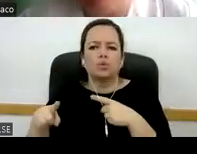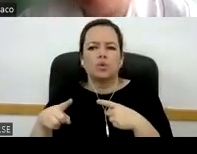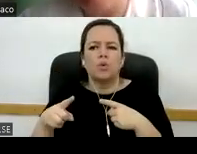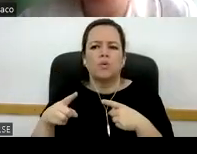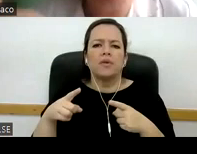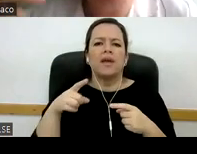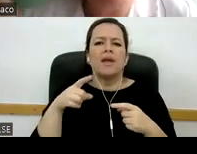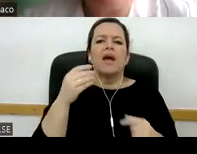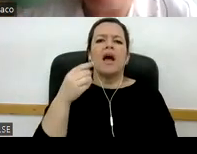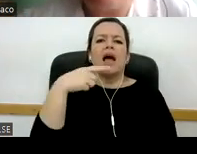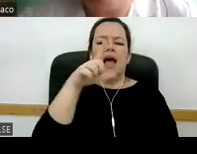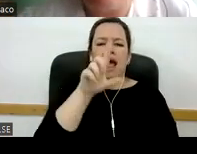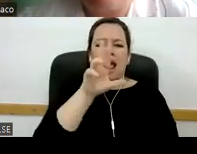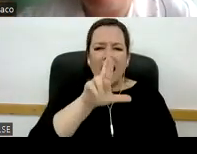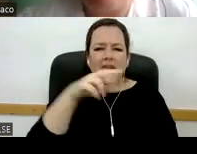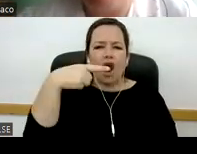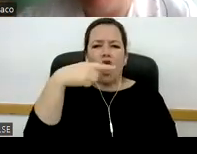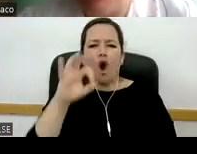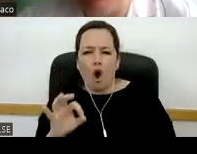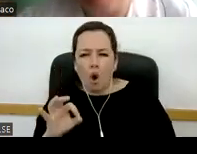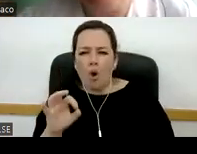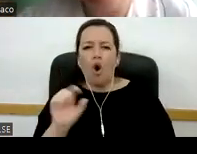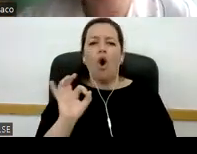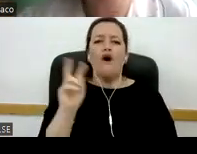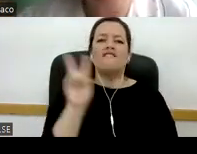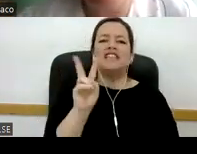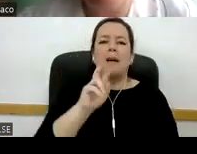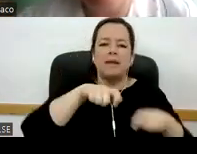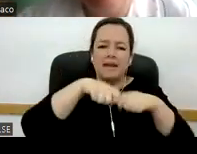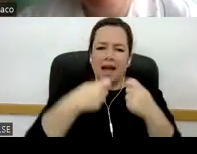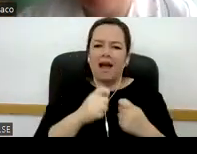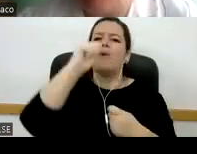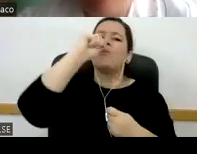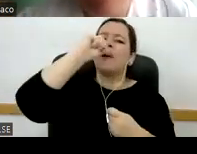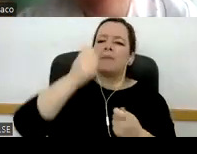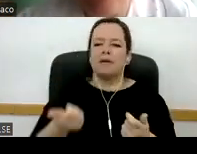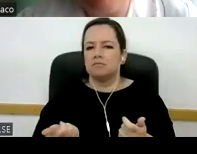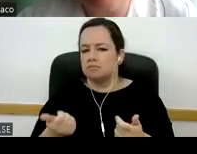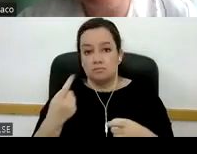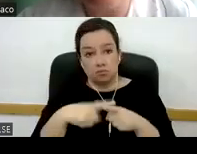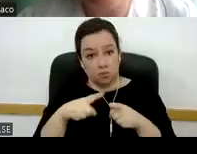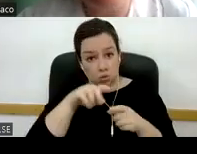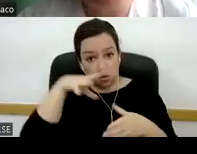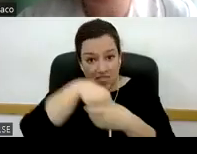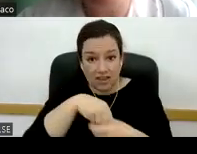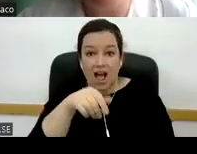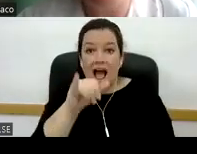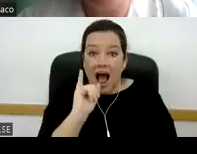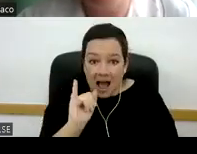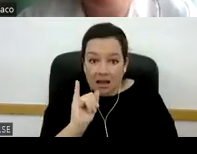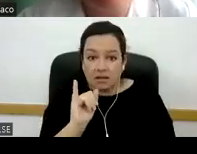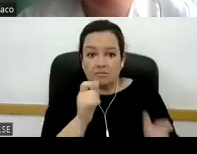la gama LR Go, bien con la gama de vitaminas bebibles, o sea, cualquier producto que lleve estos antioxidantes